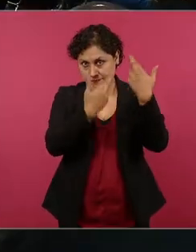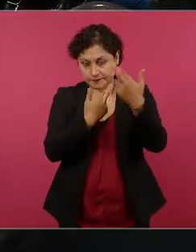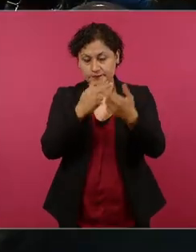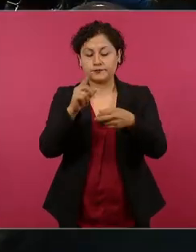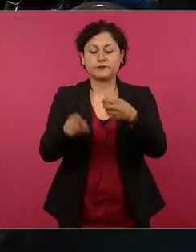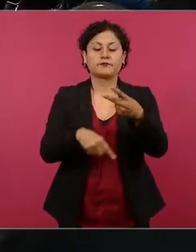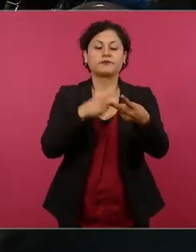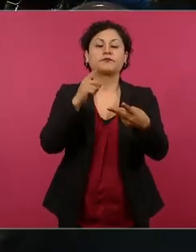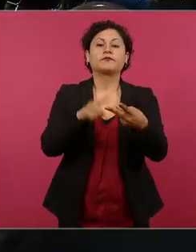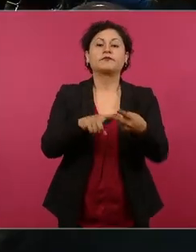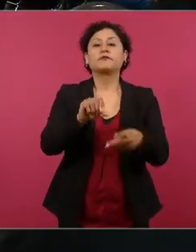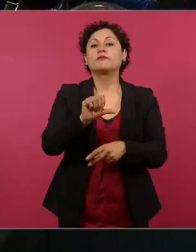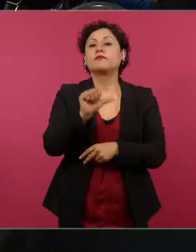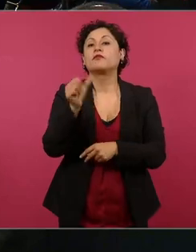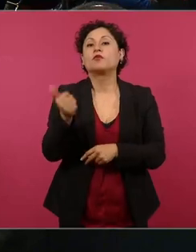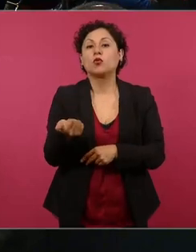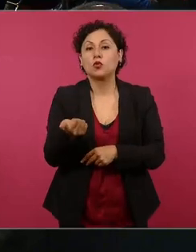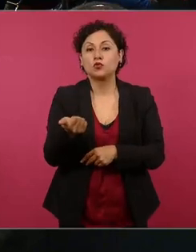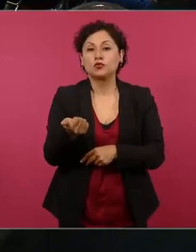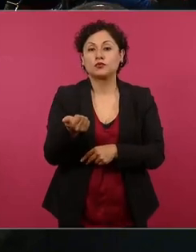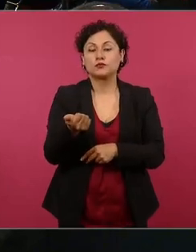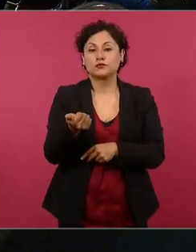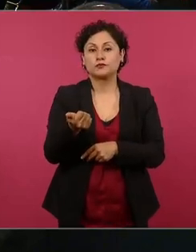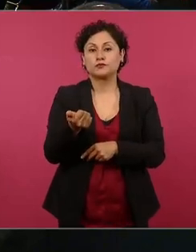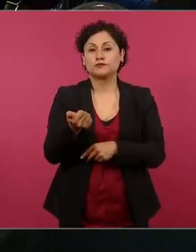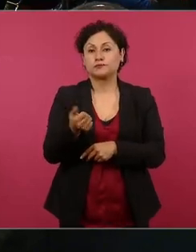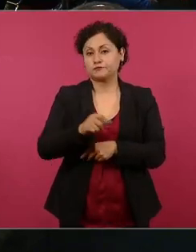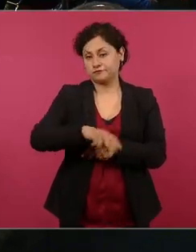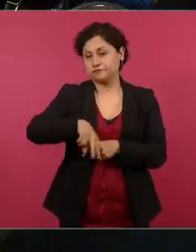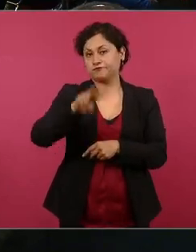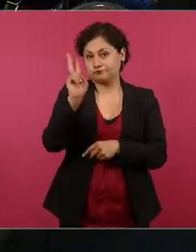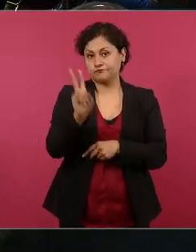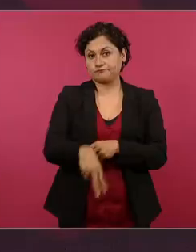es que en efecto ya